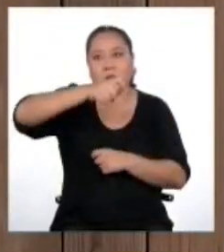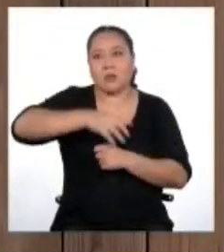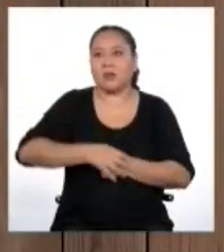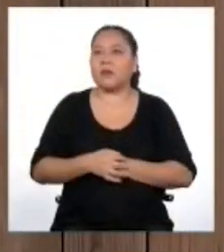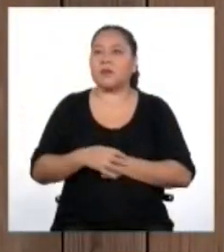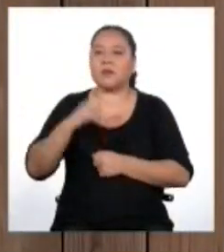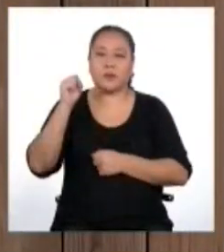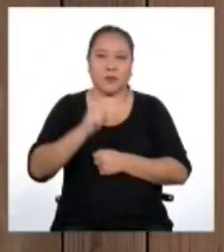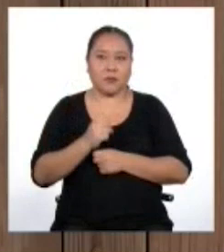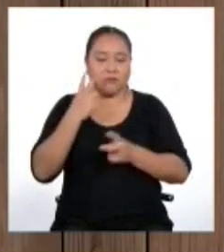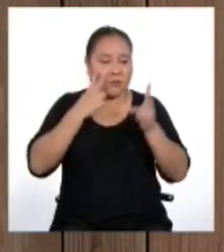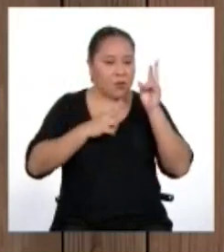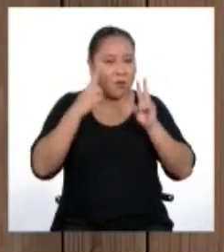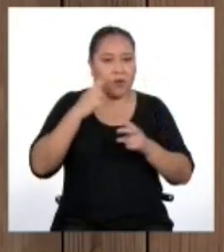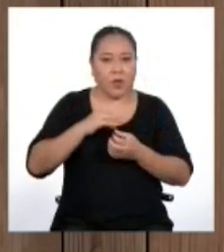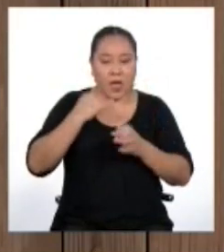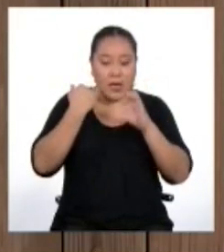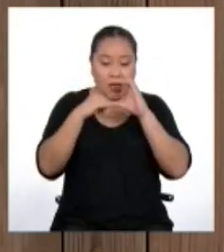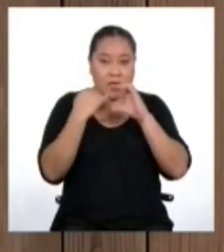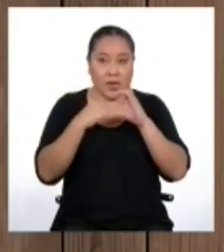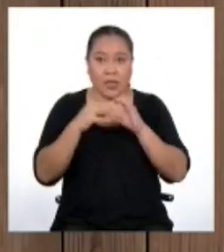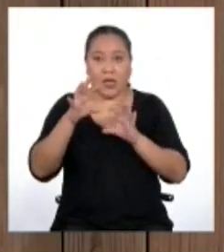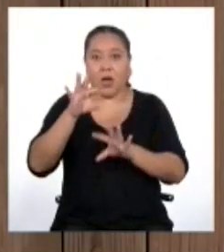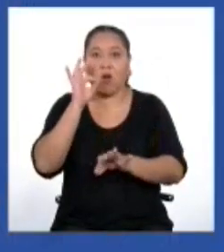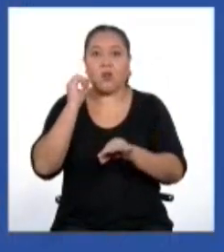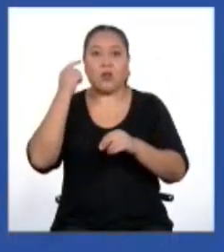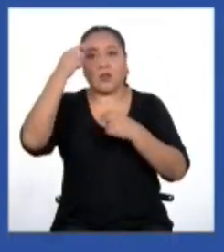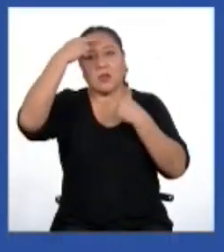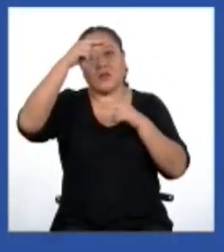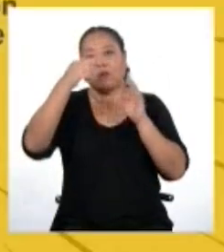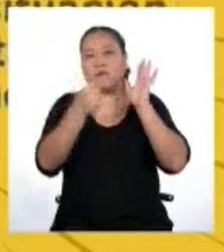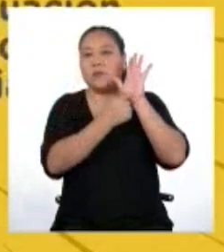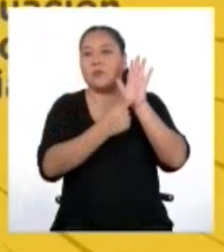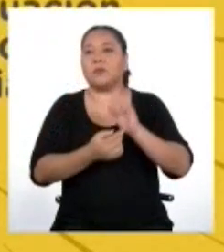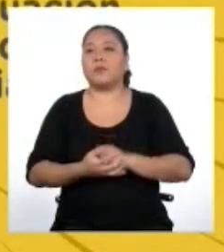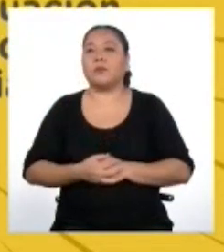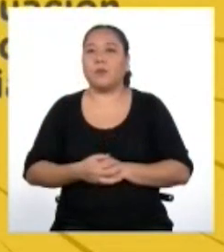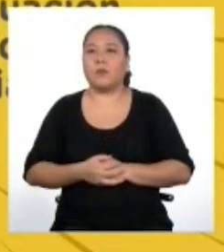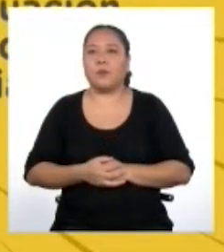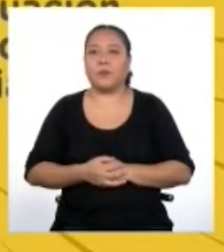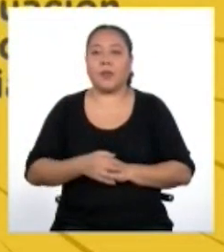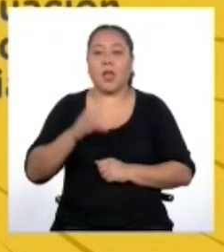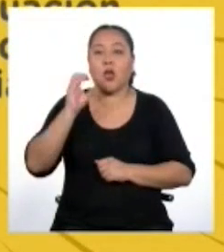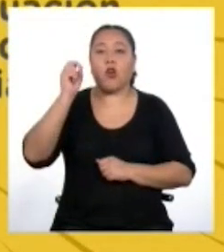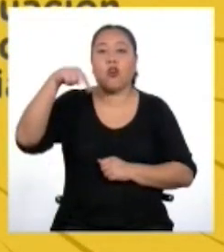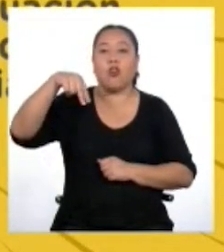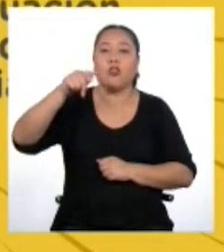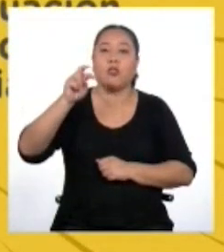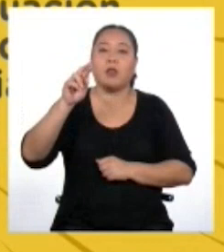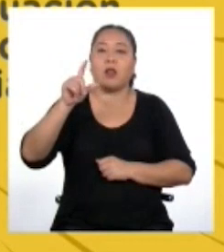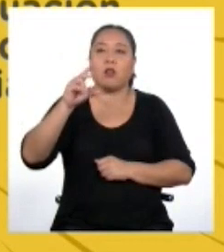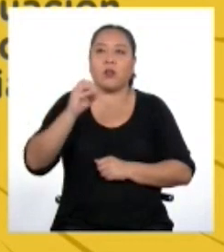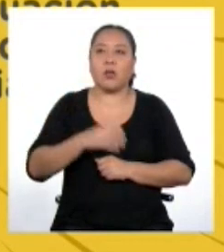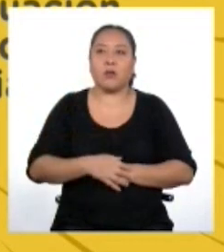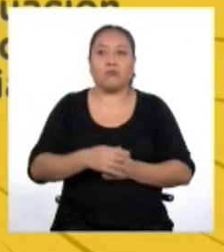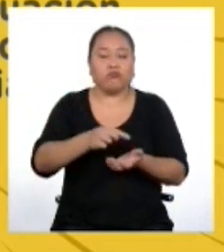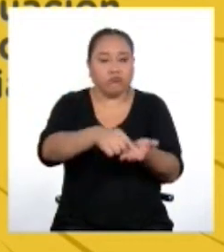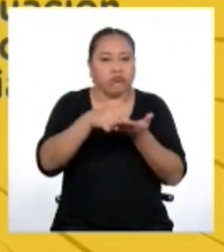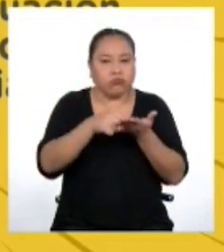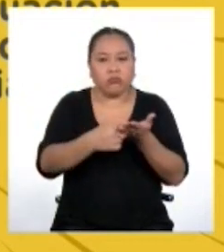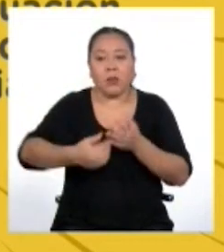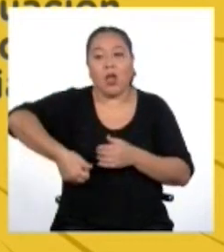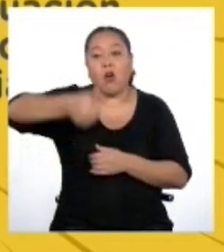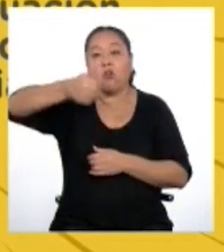mira, justo estaba revisando en internet y encontré esta nota de prensa. La Contraloría General instó a las autoridades de los